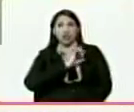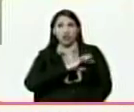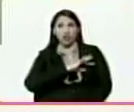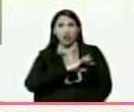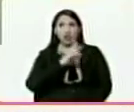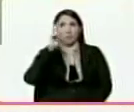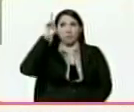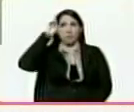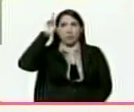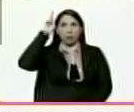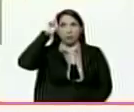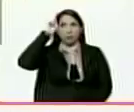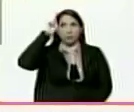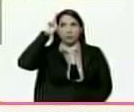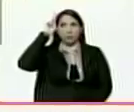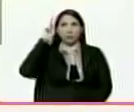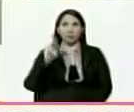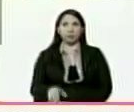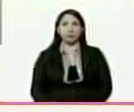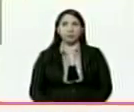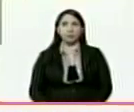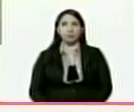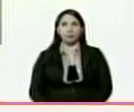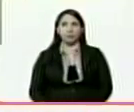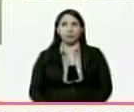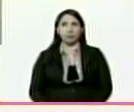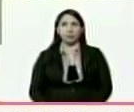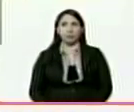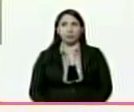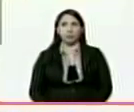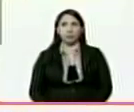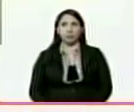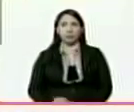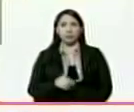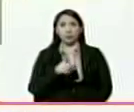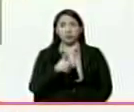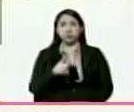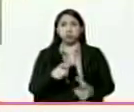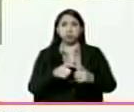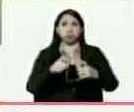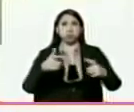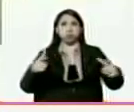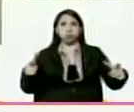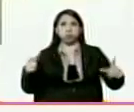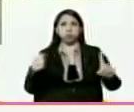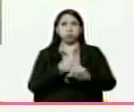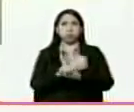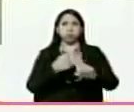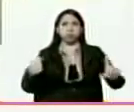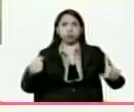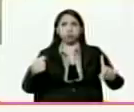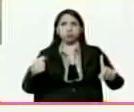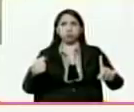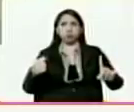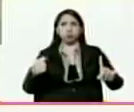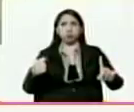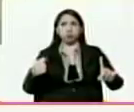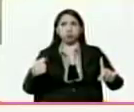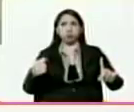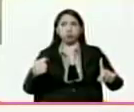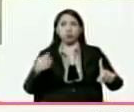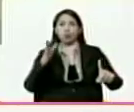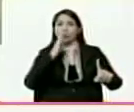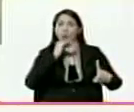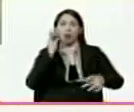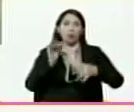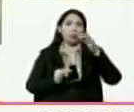Perú son de una extensión y de una crueldad nunca antes vista en América Latina. En Chile